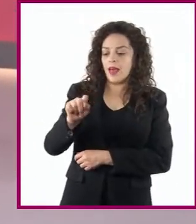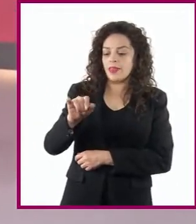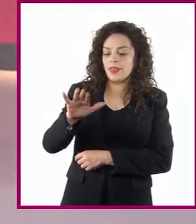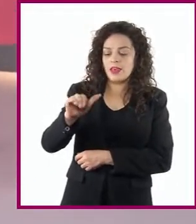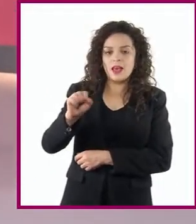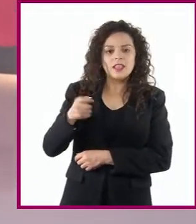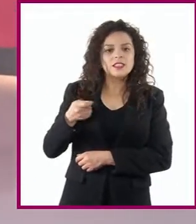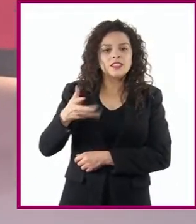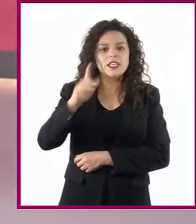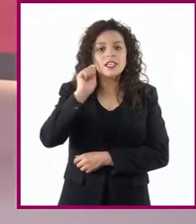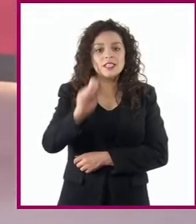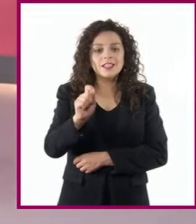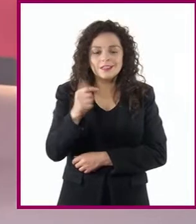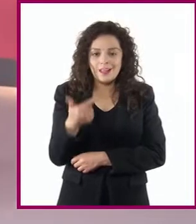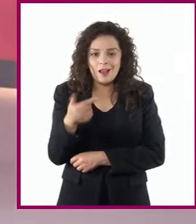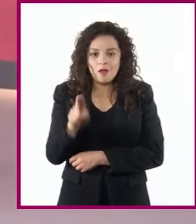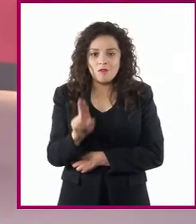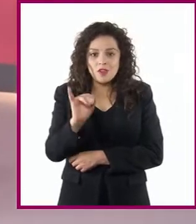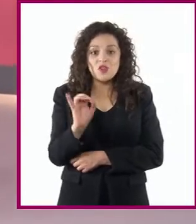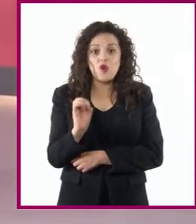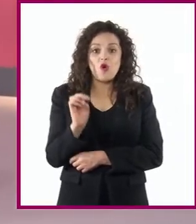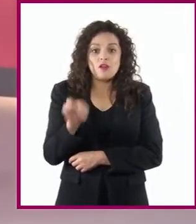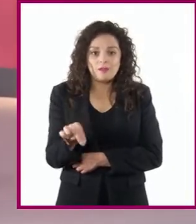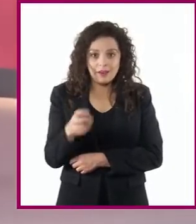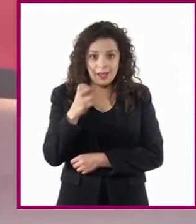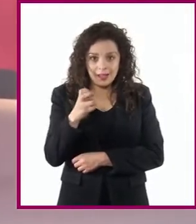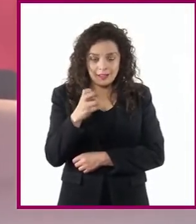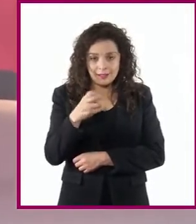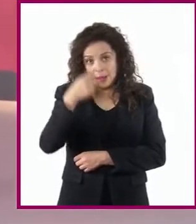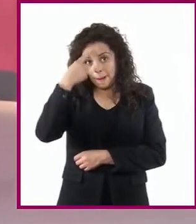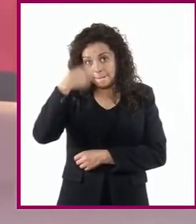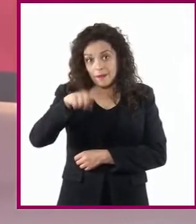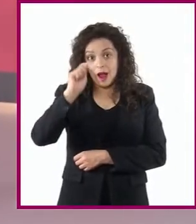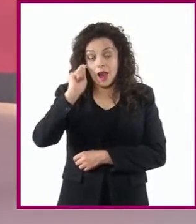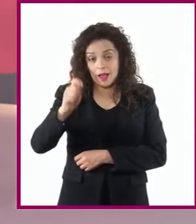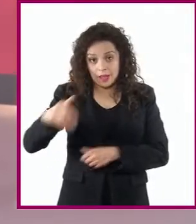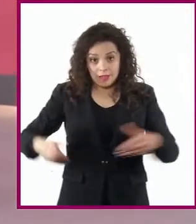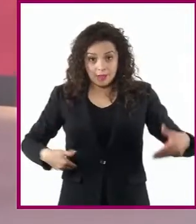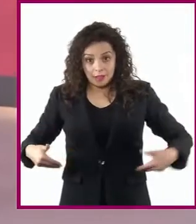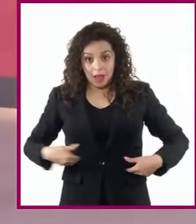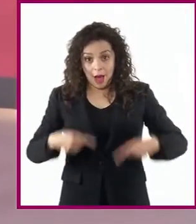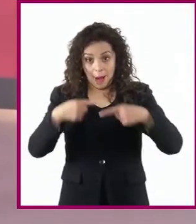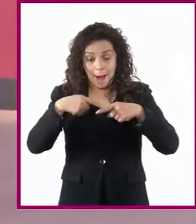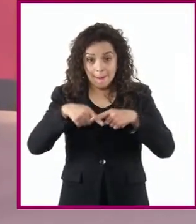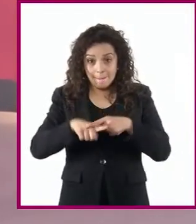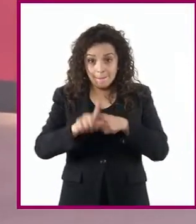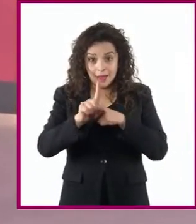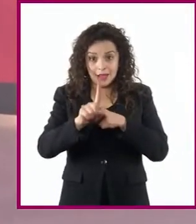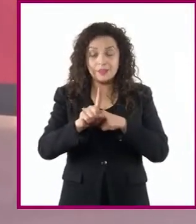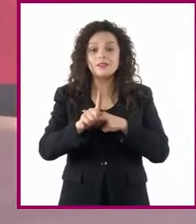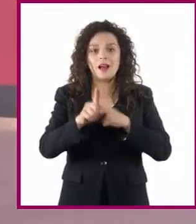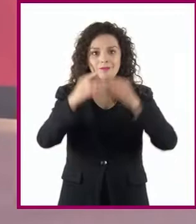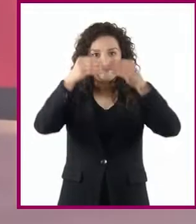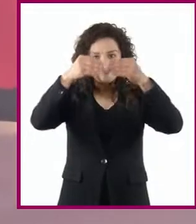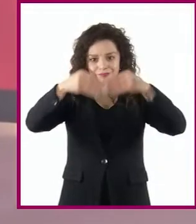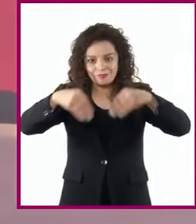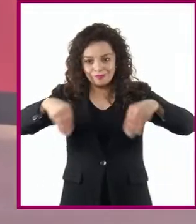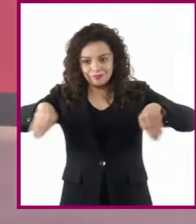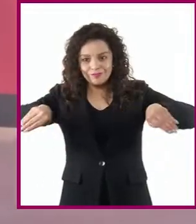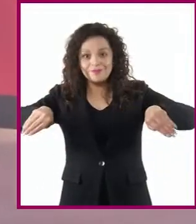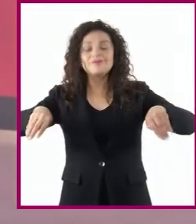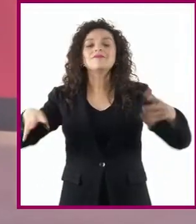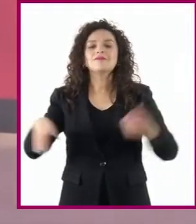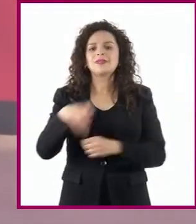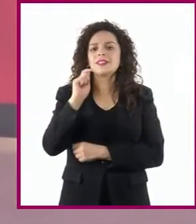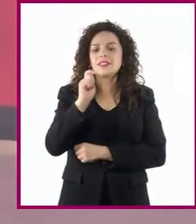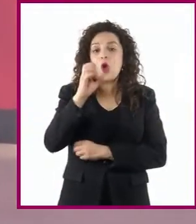nombre de guión. Para levantar el telón, como se dice en el teatro, les pedí a mis alumnos que eligieran un